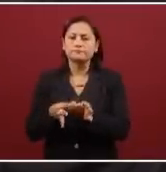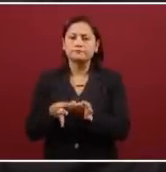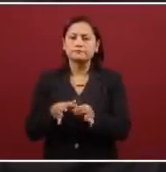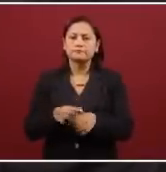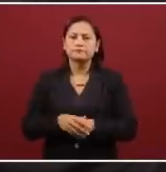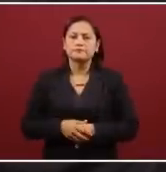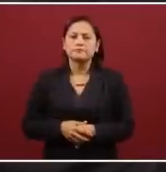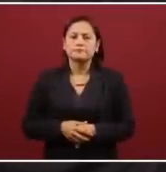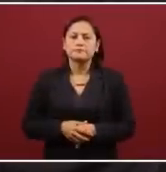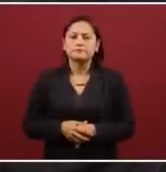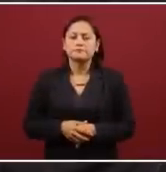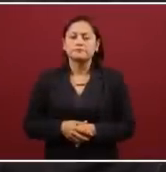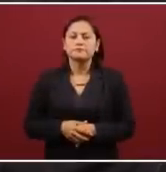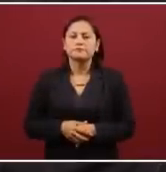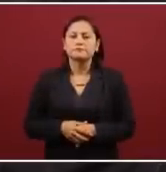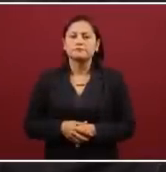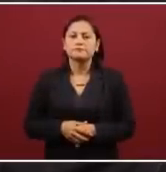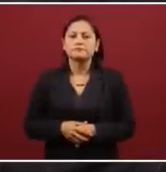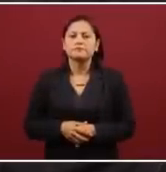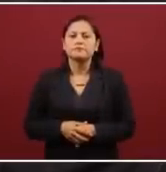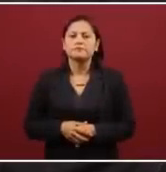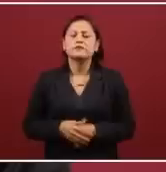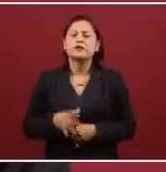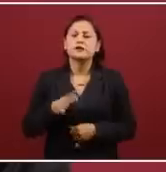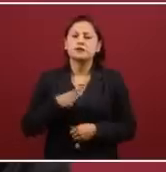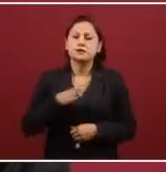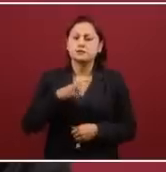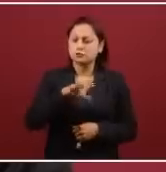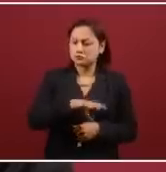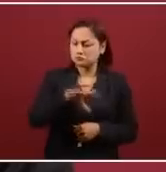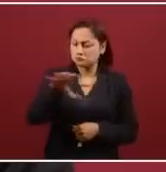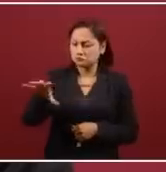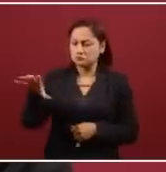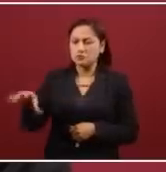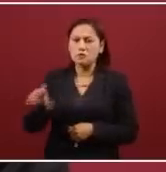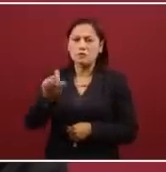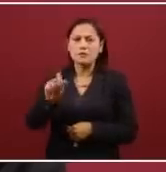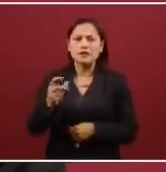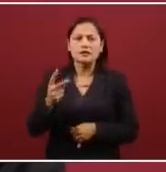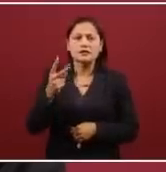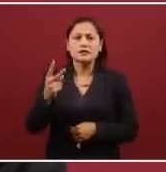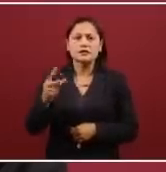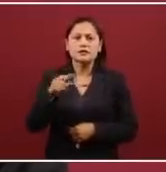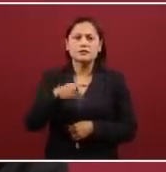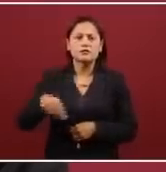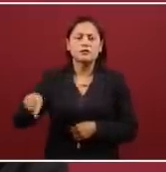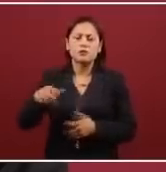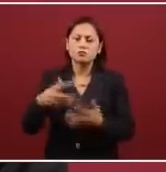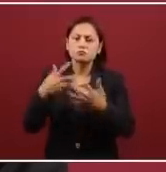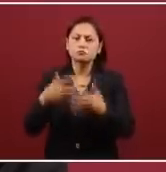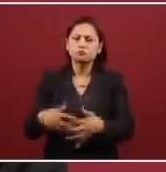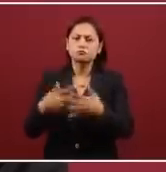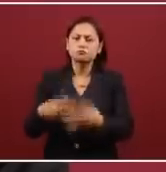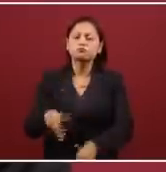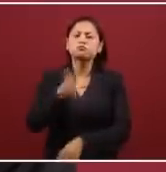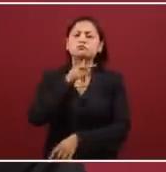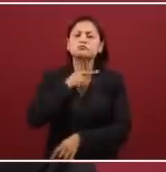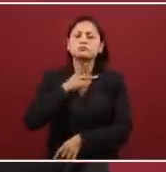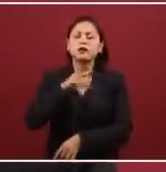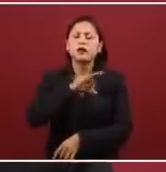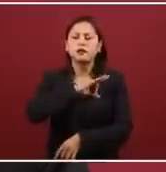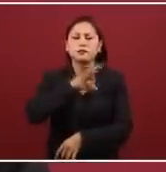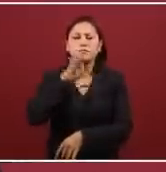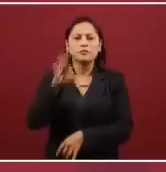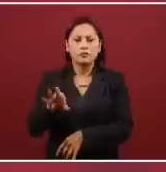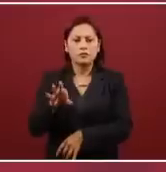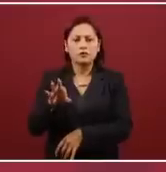tenemos 22 campos petroleros, que podemos aumentar la producción en Pemex hasta en